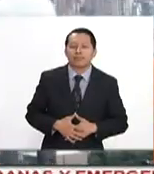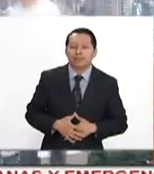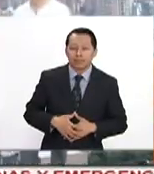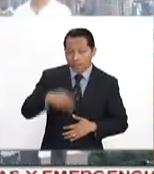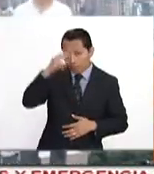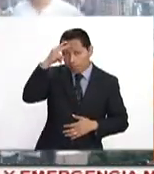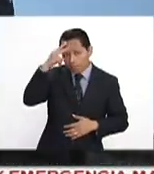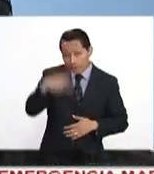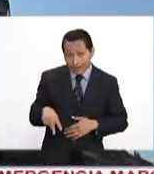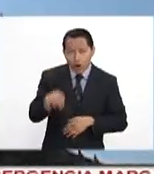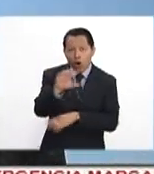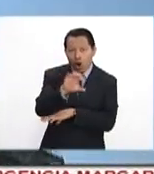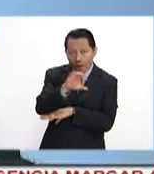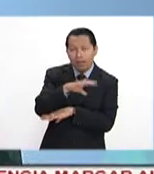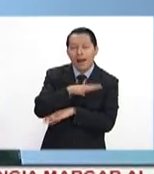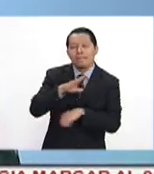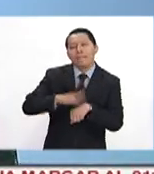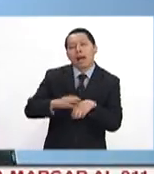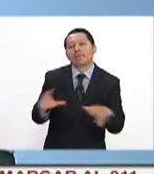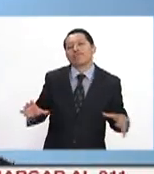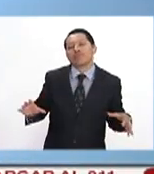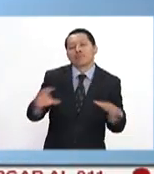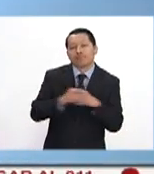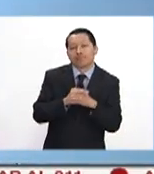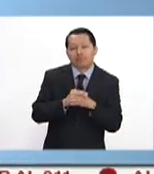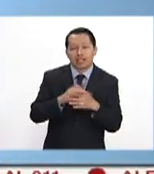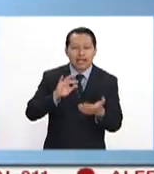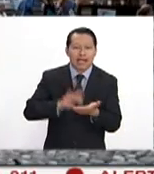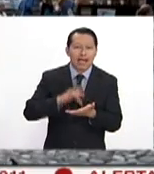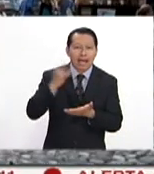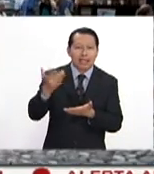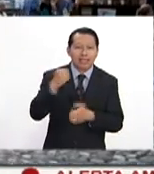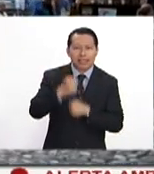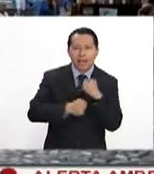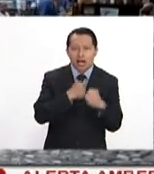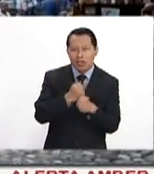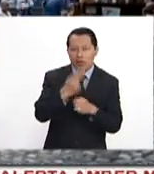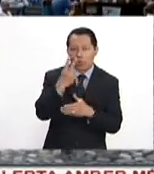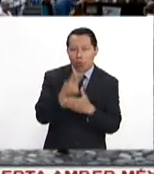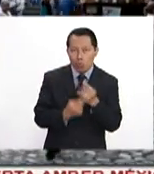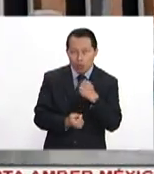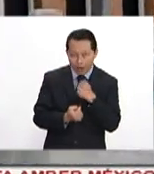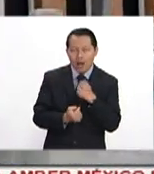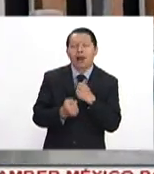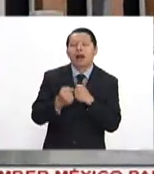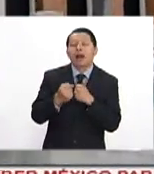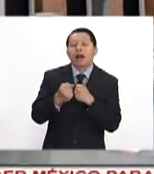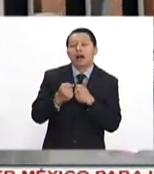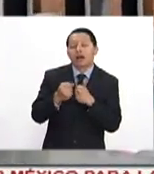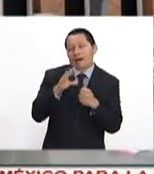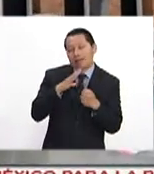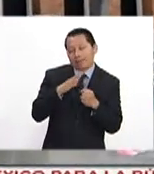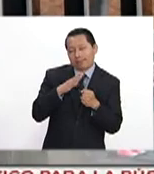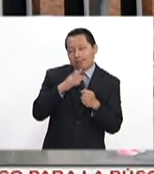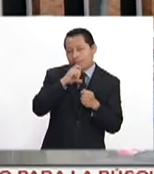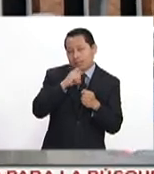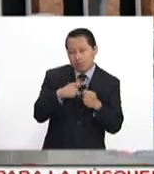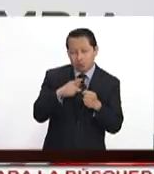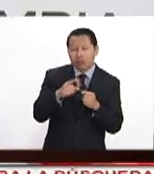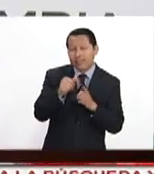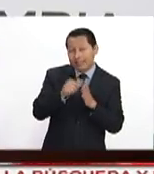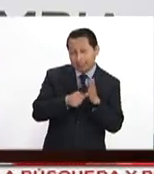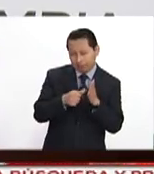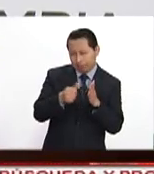México y Colombia estarán más cerca que nunca gracias al año dual. El último semestre de este 2017 y los